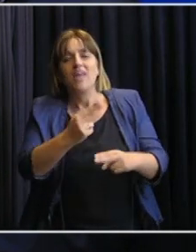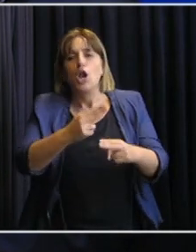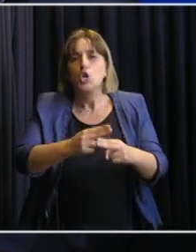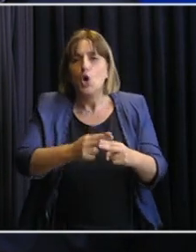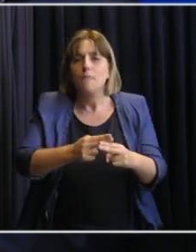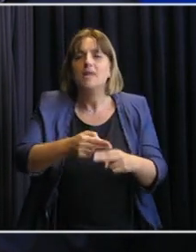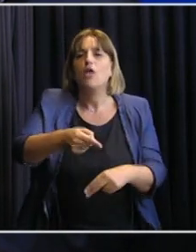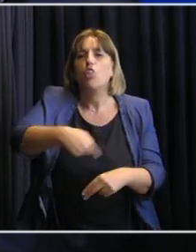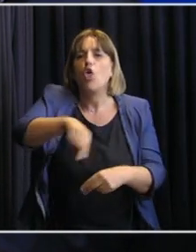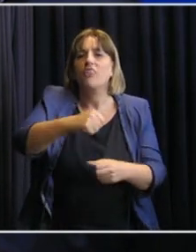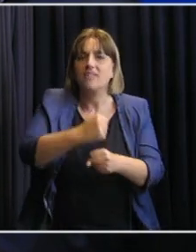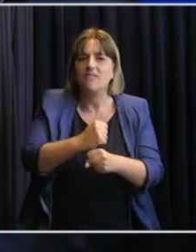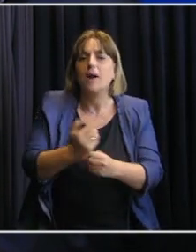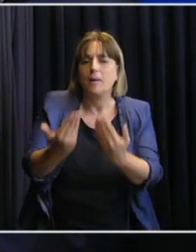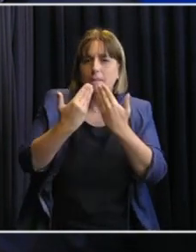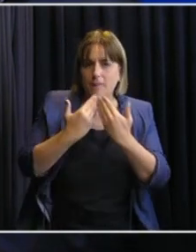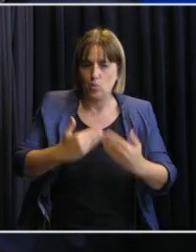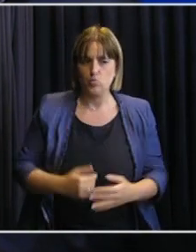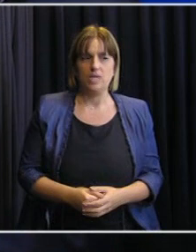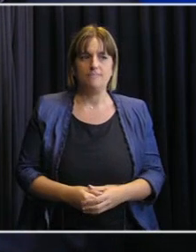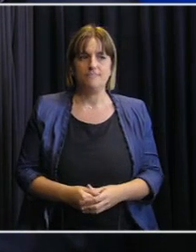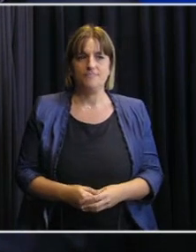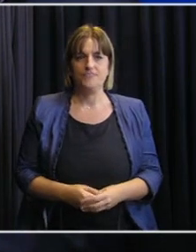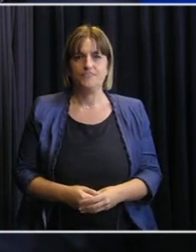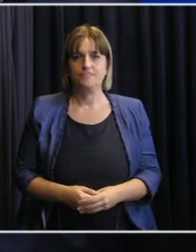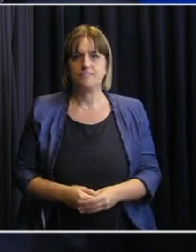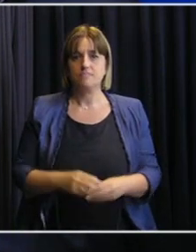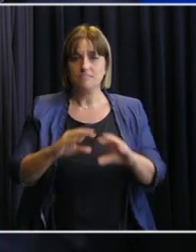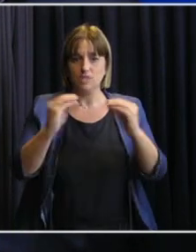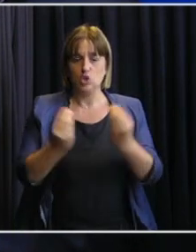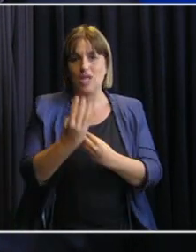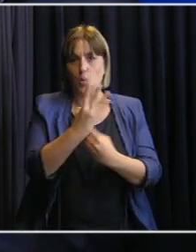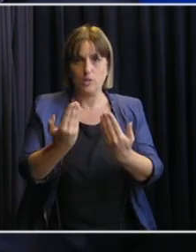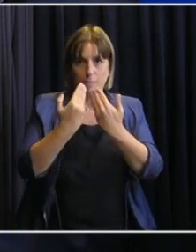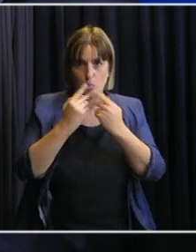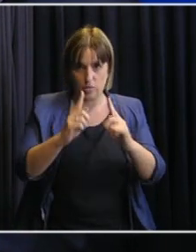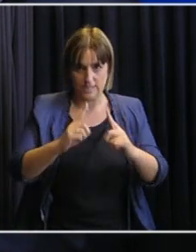con nombre y con medio al cual representan. Serán 4 preguntas.